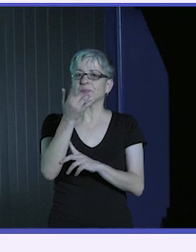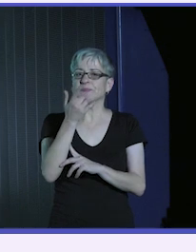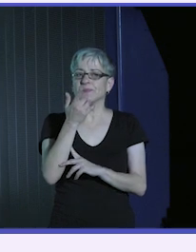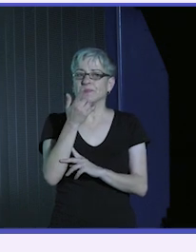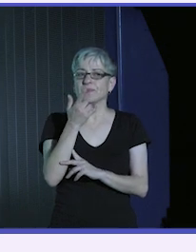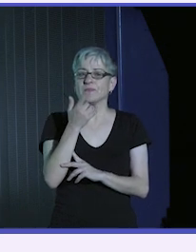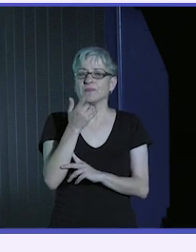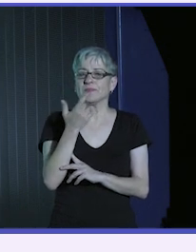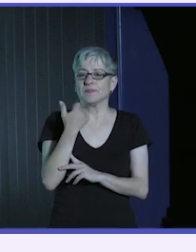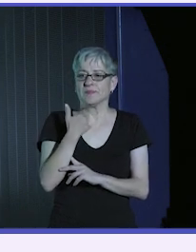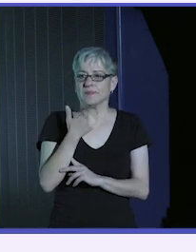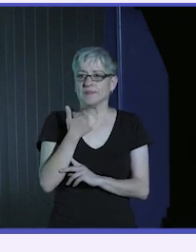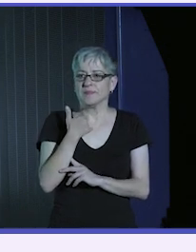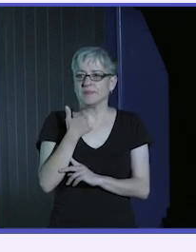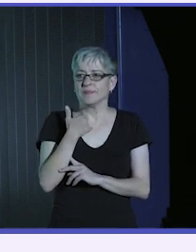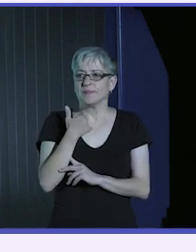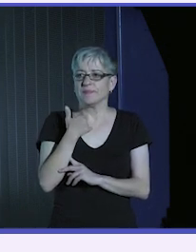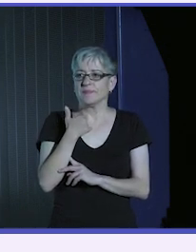dicho esto,